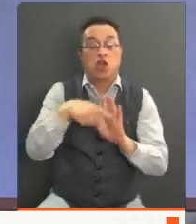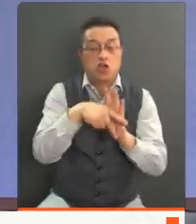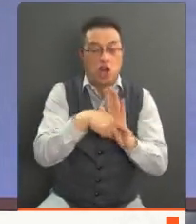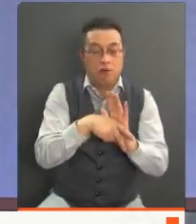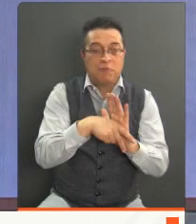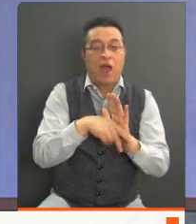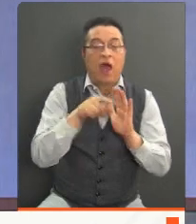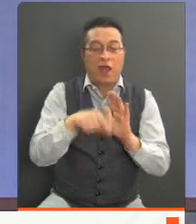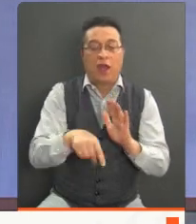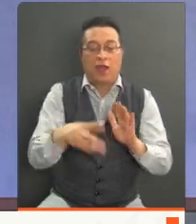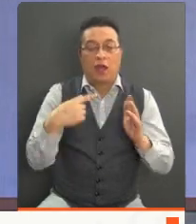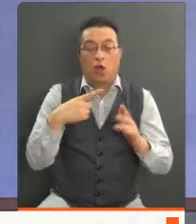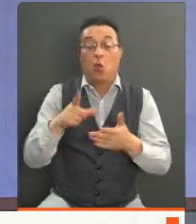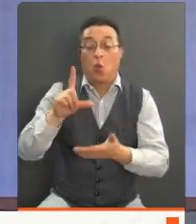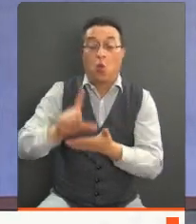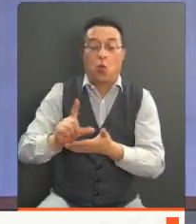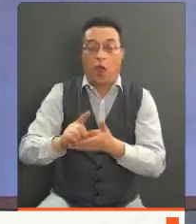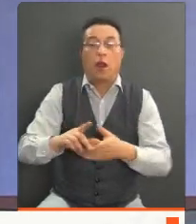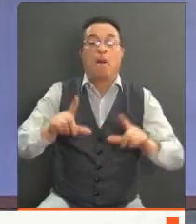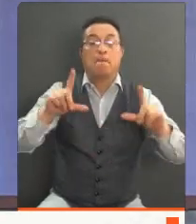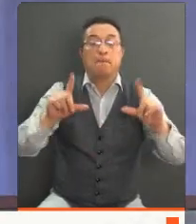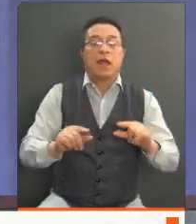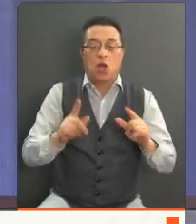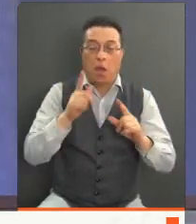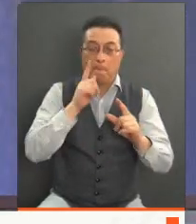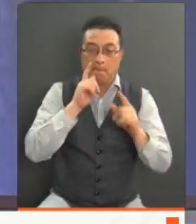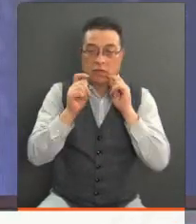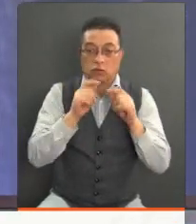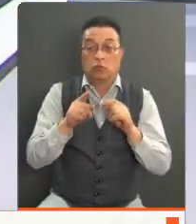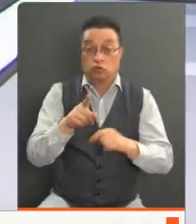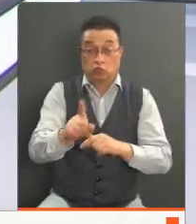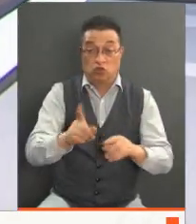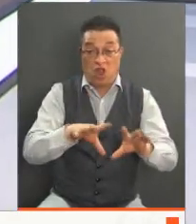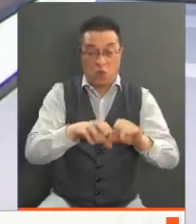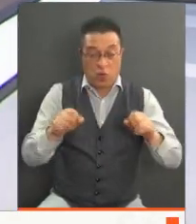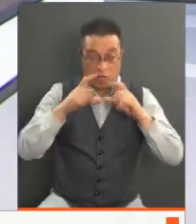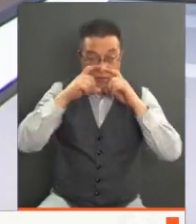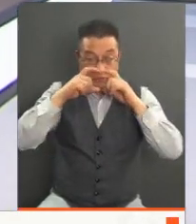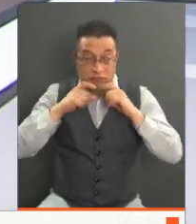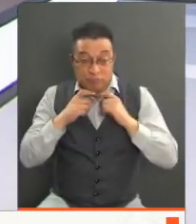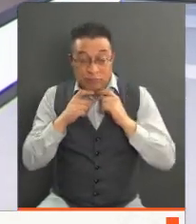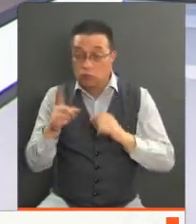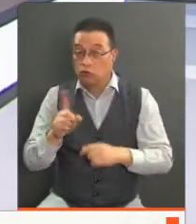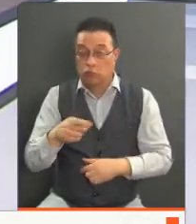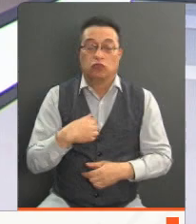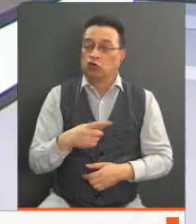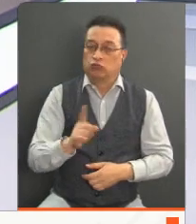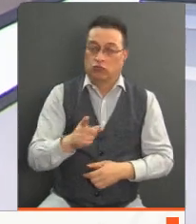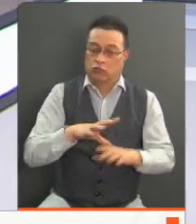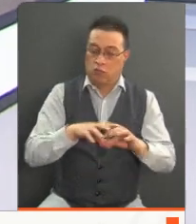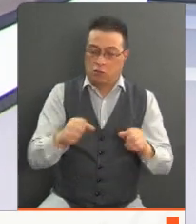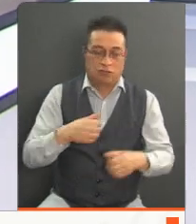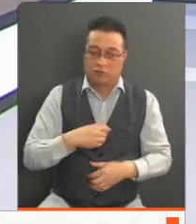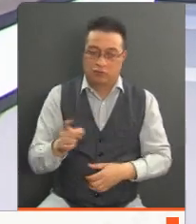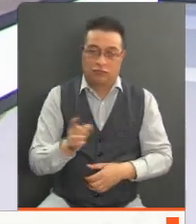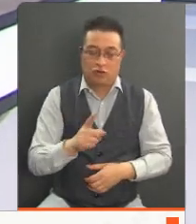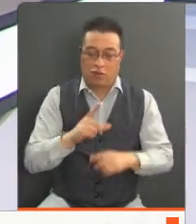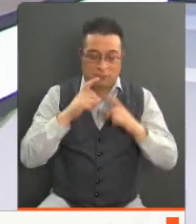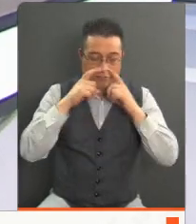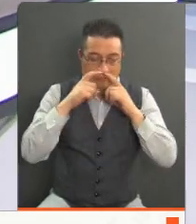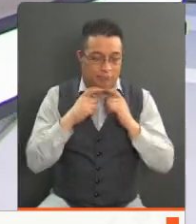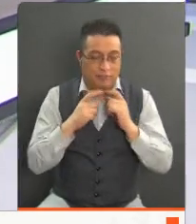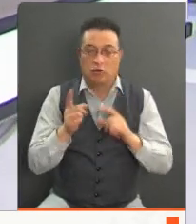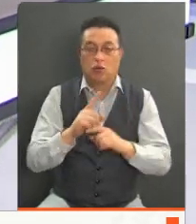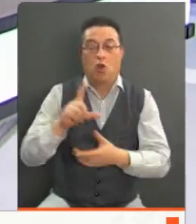espacio de menor peligrosidad no está de acuerdo no salió la mascarilla yo no estaba de acuerdo con sacar la mascarilla en